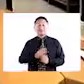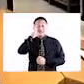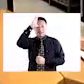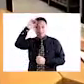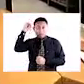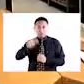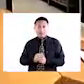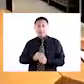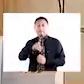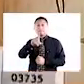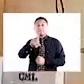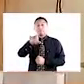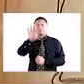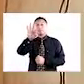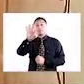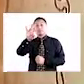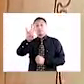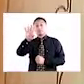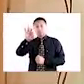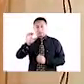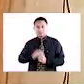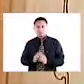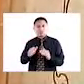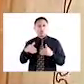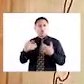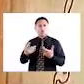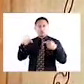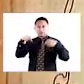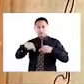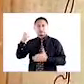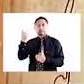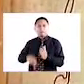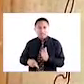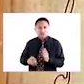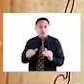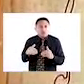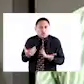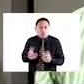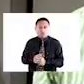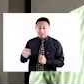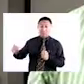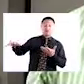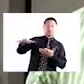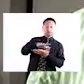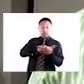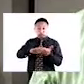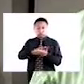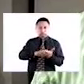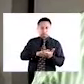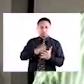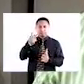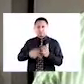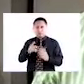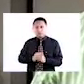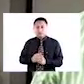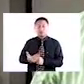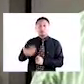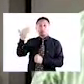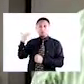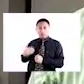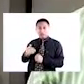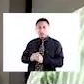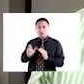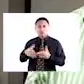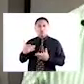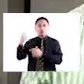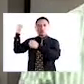hablemos del de Riobamba de 1797. Habla de la destrucción, de cómo fue, de los primeros acontecimientos, de cuál fue para fundar la nueva ciudad, de cómo eran